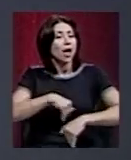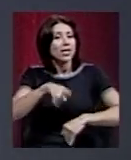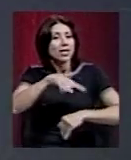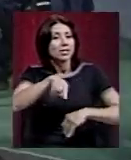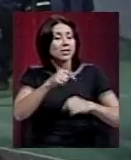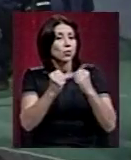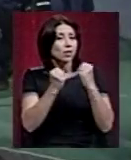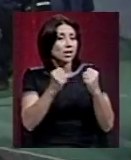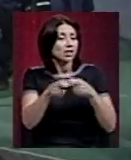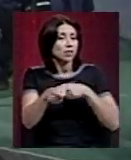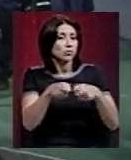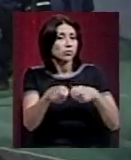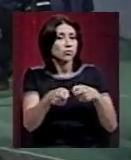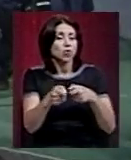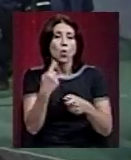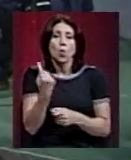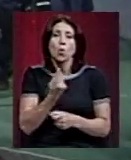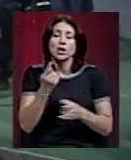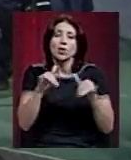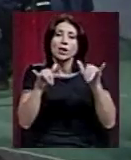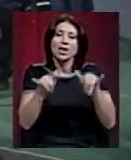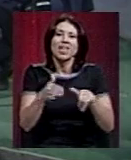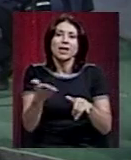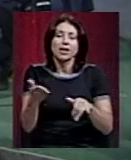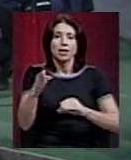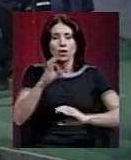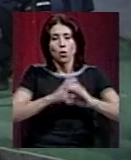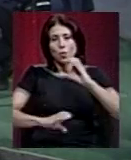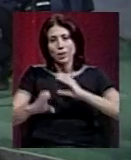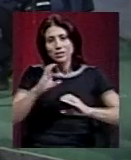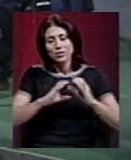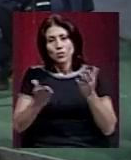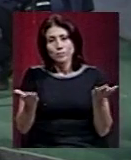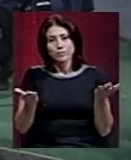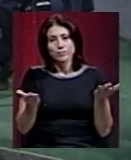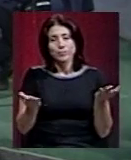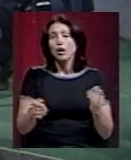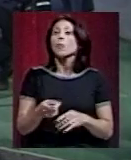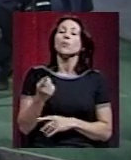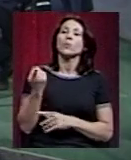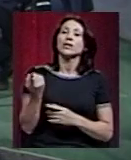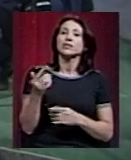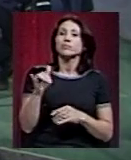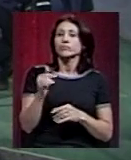que nos queda es el comercio. Pues, don Víctor, nos queda un minuto